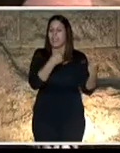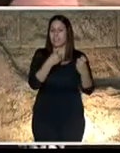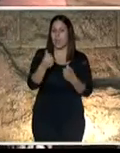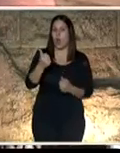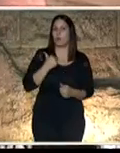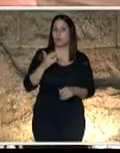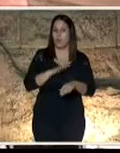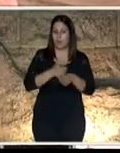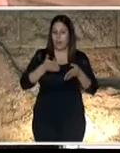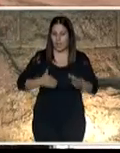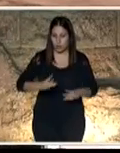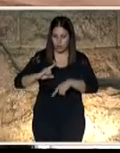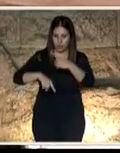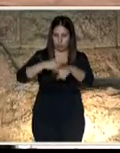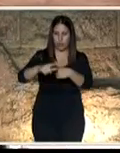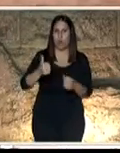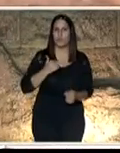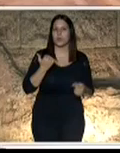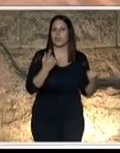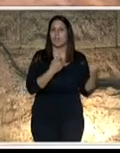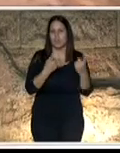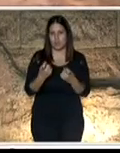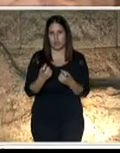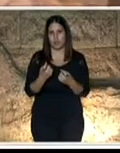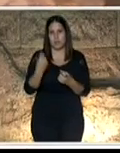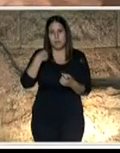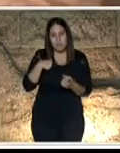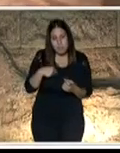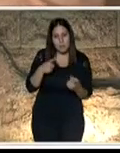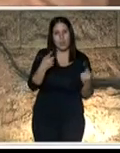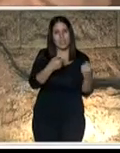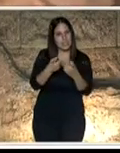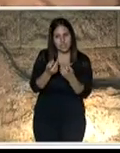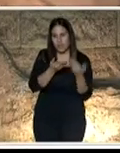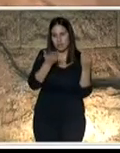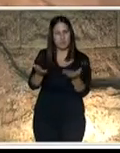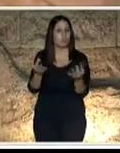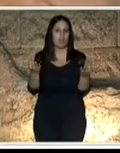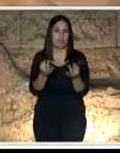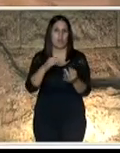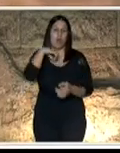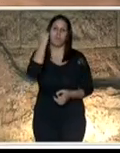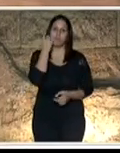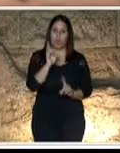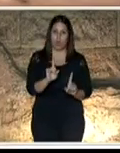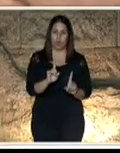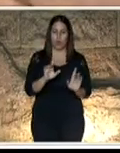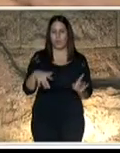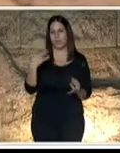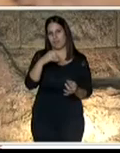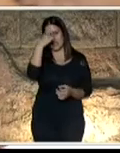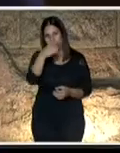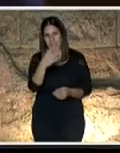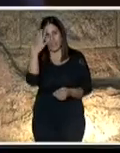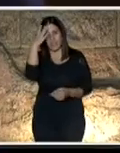y sus descendientes. Necesitan lo que merecen. No protestan, pero hay que tener en cuenta su